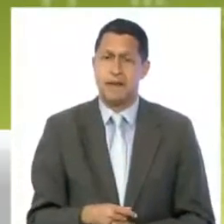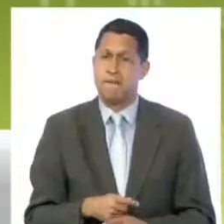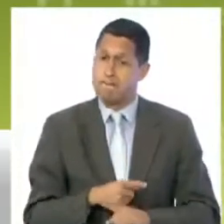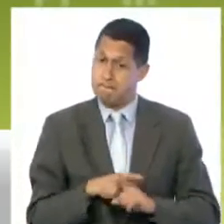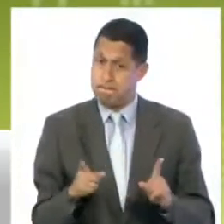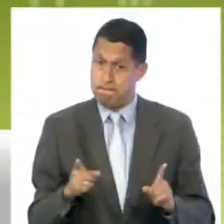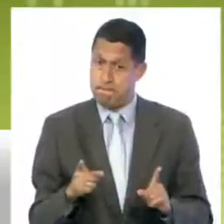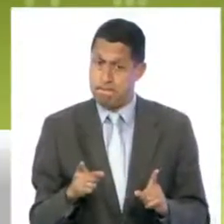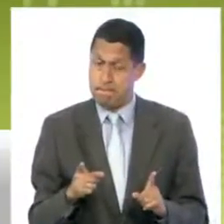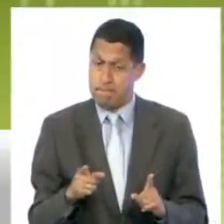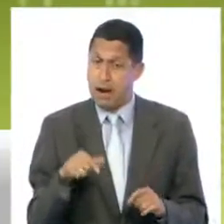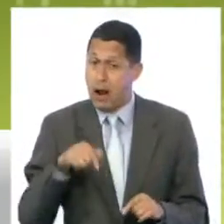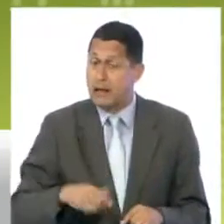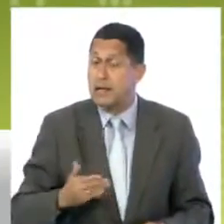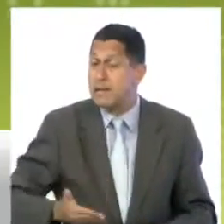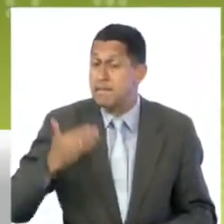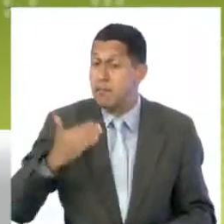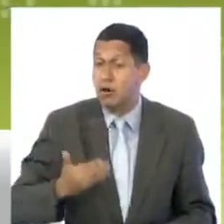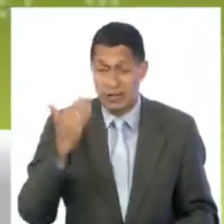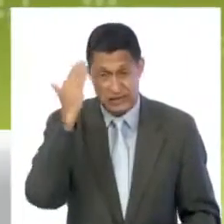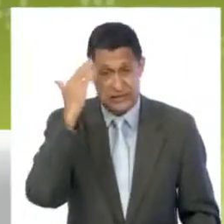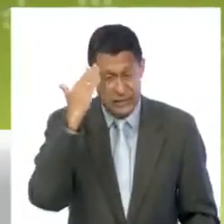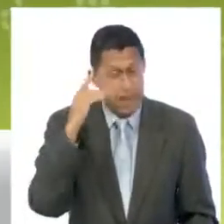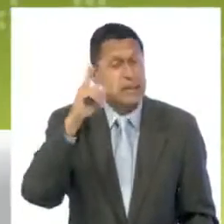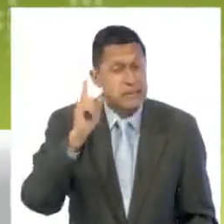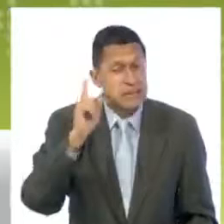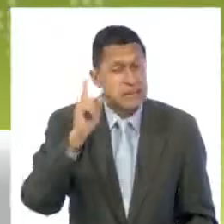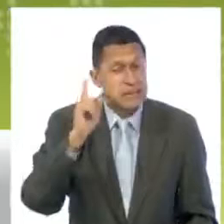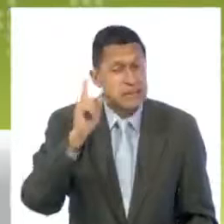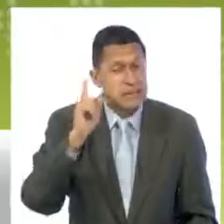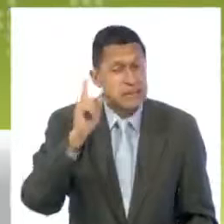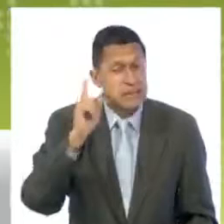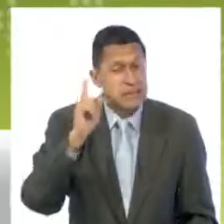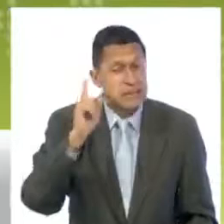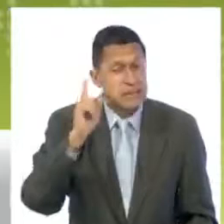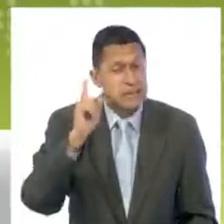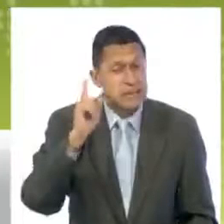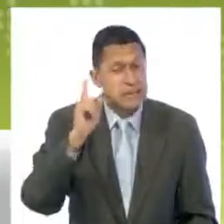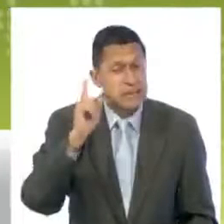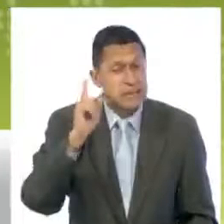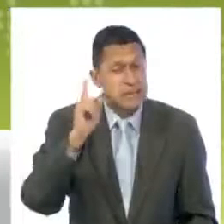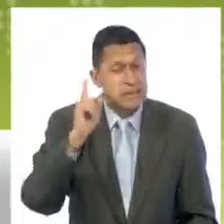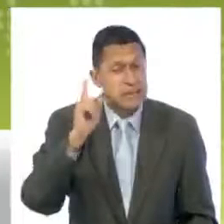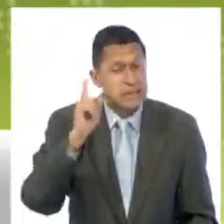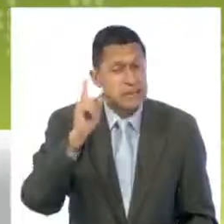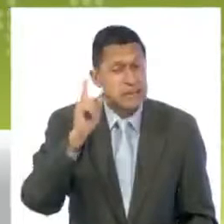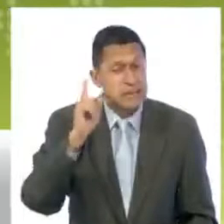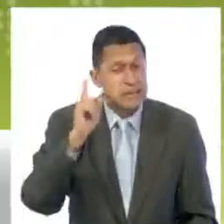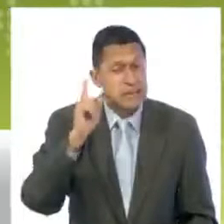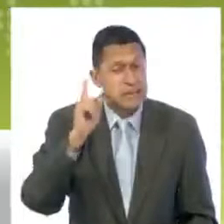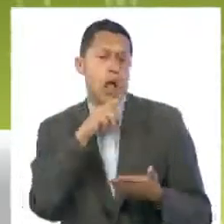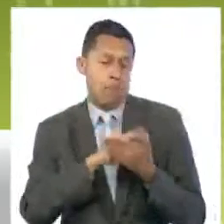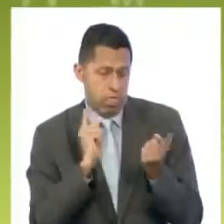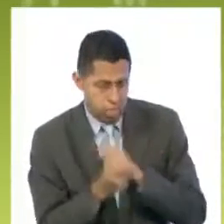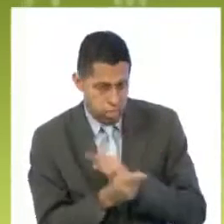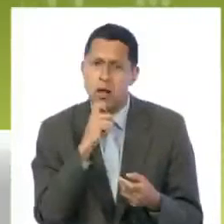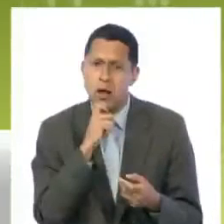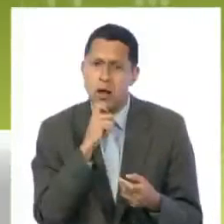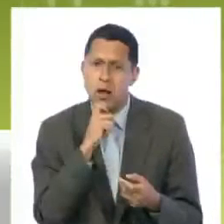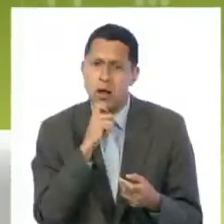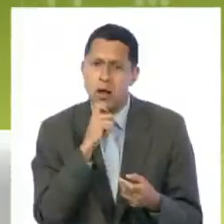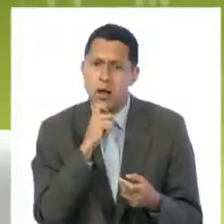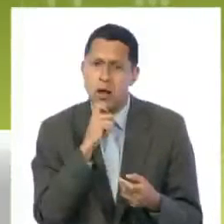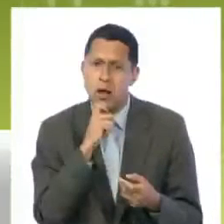corriendo, sino atraerlo con los juegos, con cosas atractivas. Si tú le vas a hacer una actividad y a él no le gusta